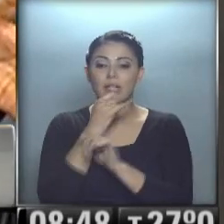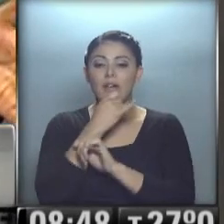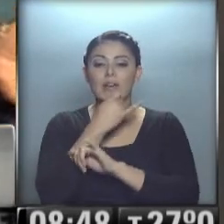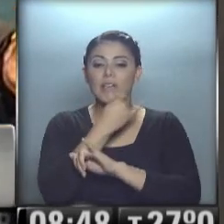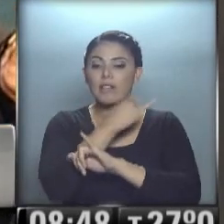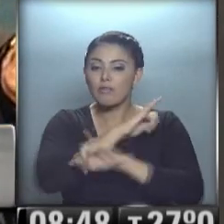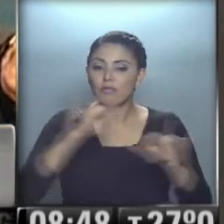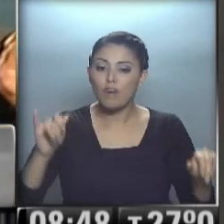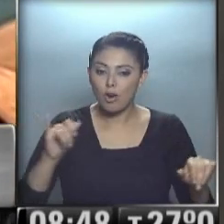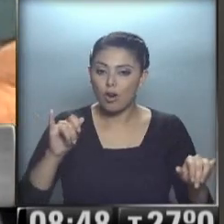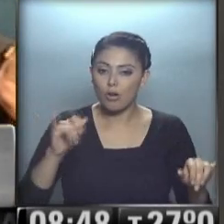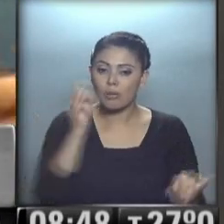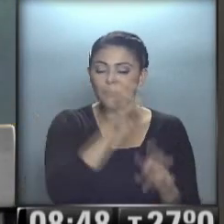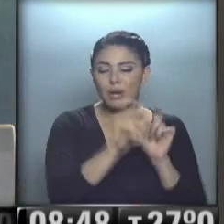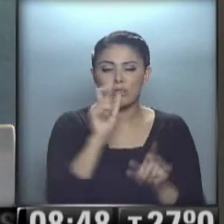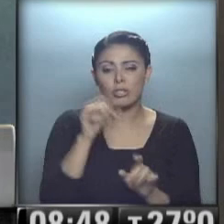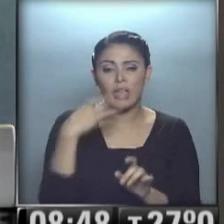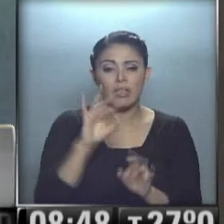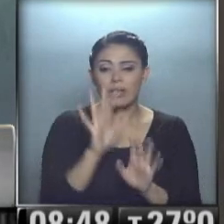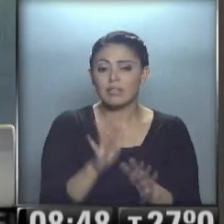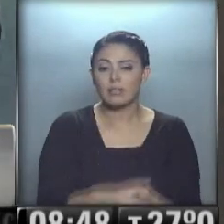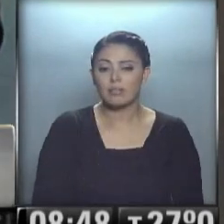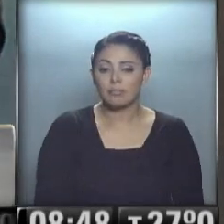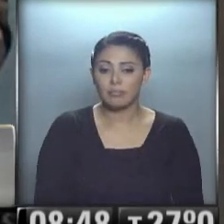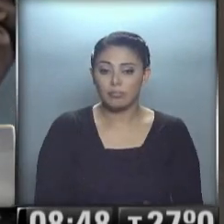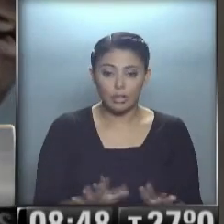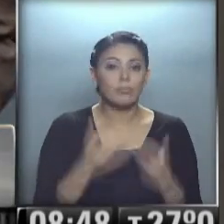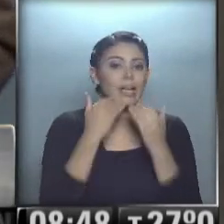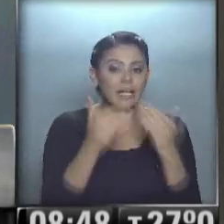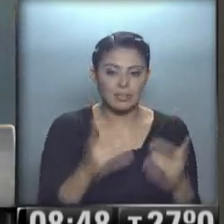adecuadamente a sus clientes, porque eso es lo que corresponde hacer. Bueno, muchas gracias.